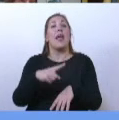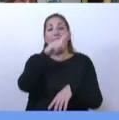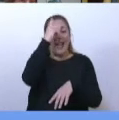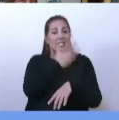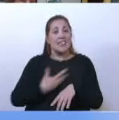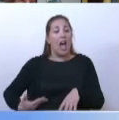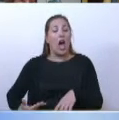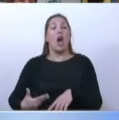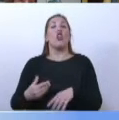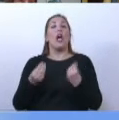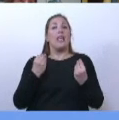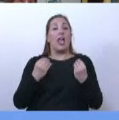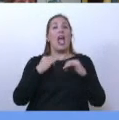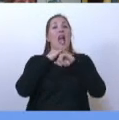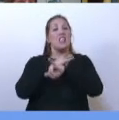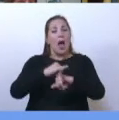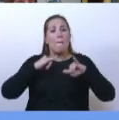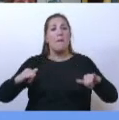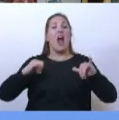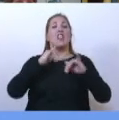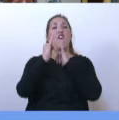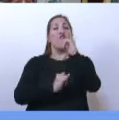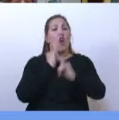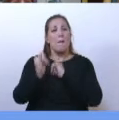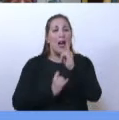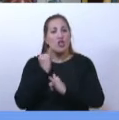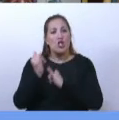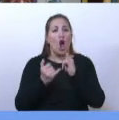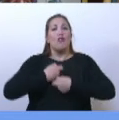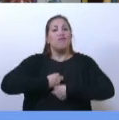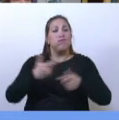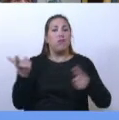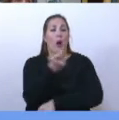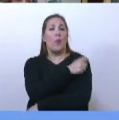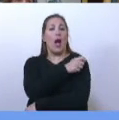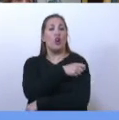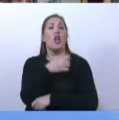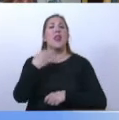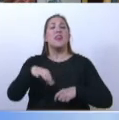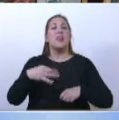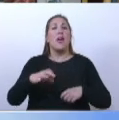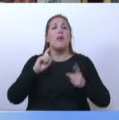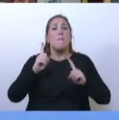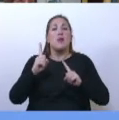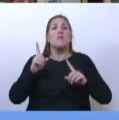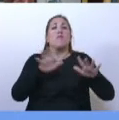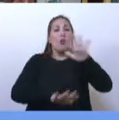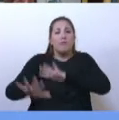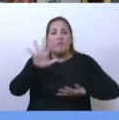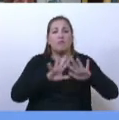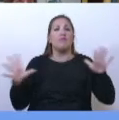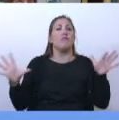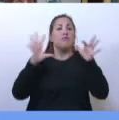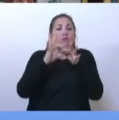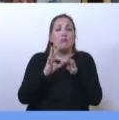campañas de información y de distribución de vacunas se puedan realizar en coordinación la participación